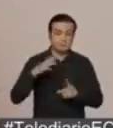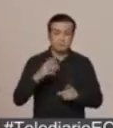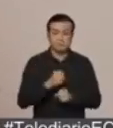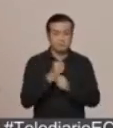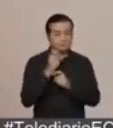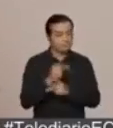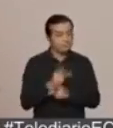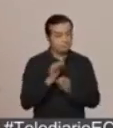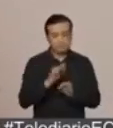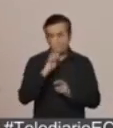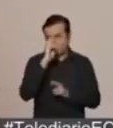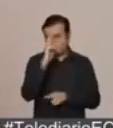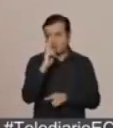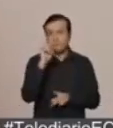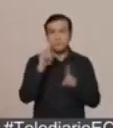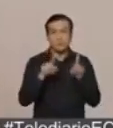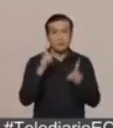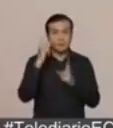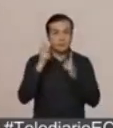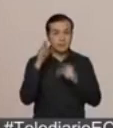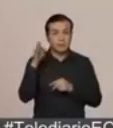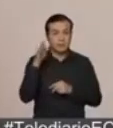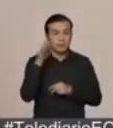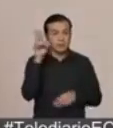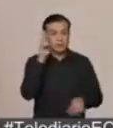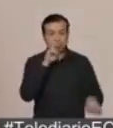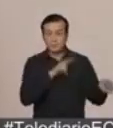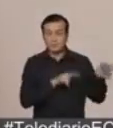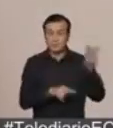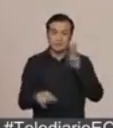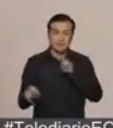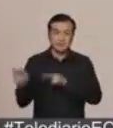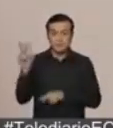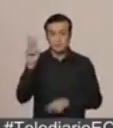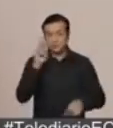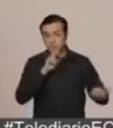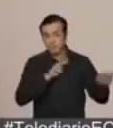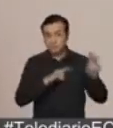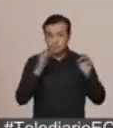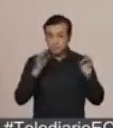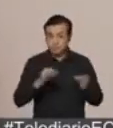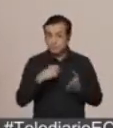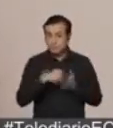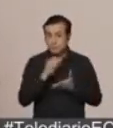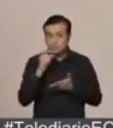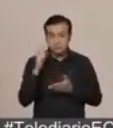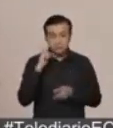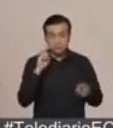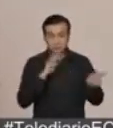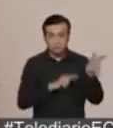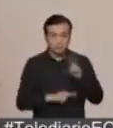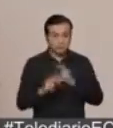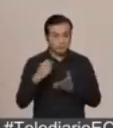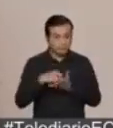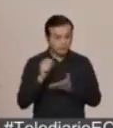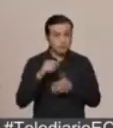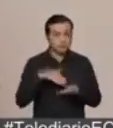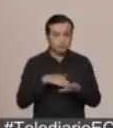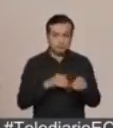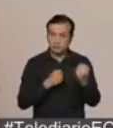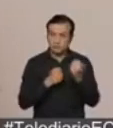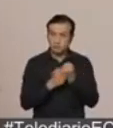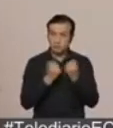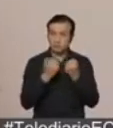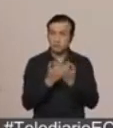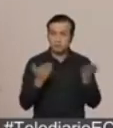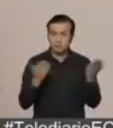se respeten. Hicimos algunas visitas de inspección para las plantas para ver que esto efectivamente se verifica. Eso dio garantía también